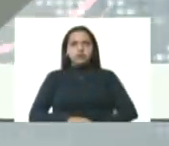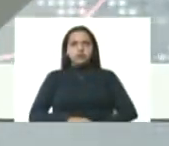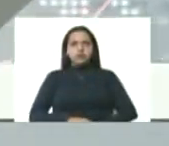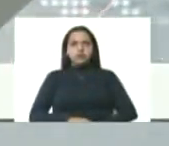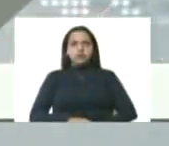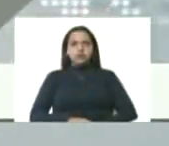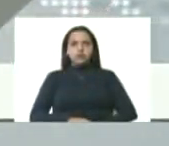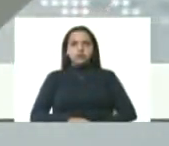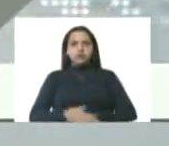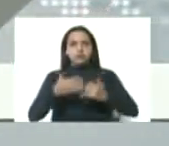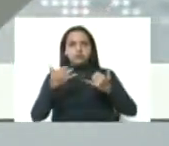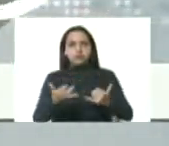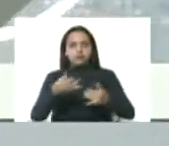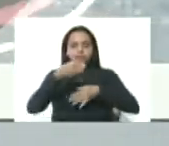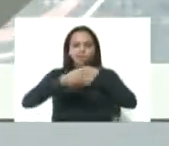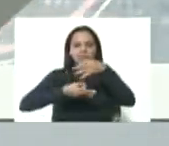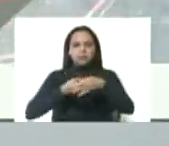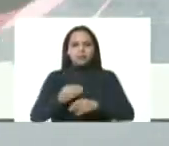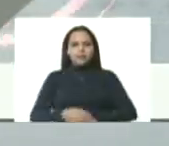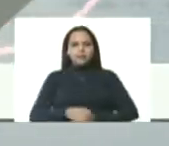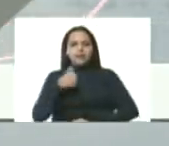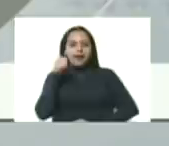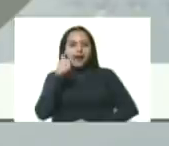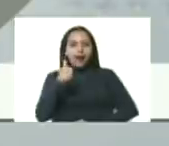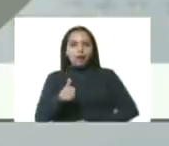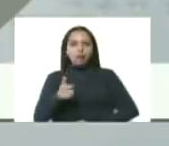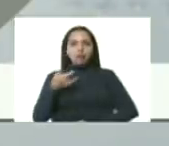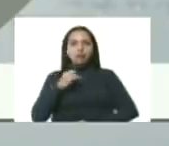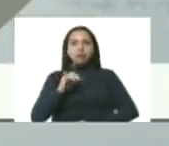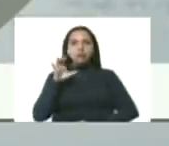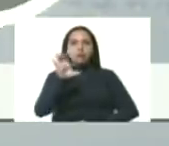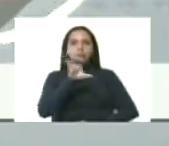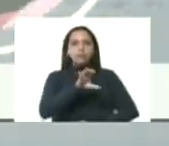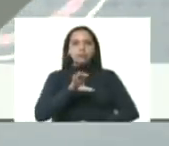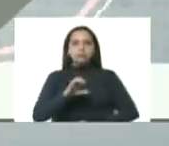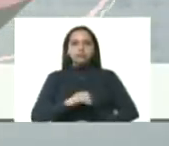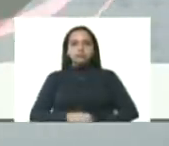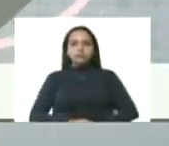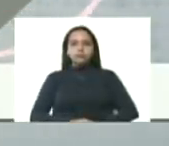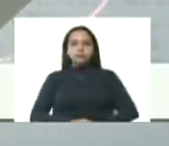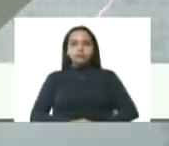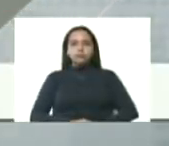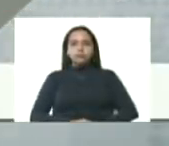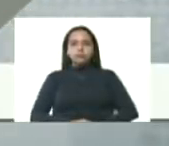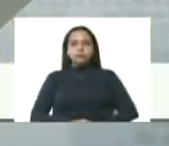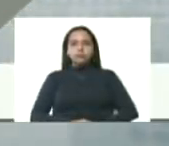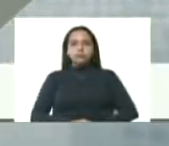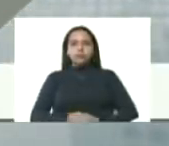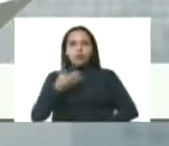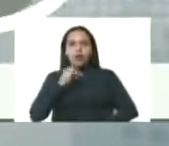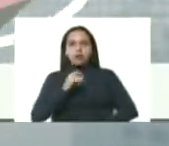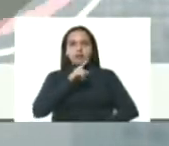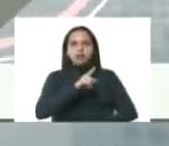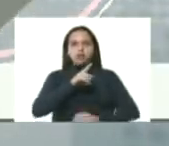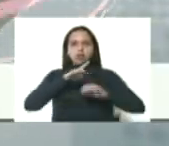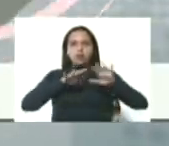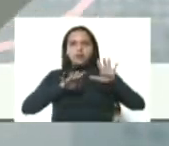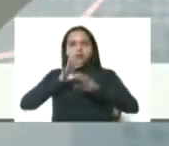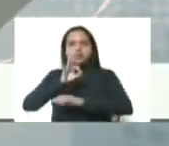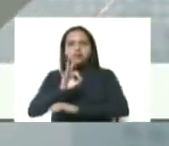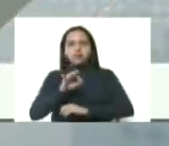a referirme a cada uno de los estados donde están registrados esos 193 casos,